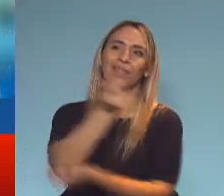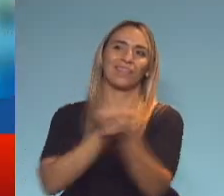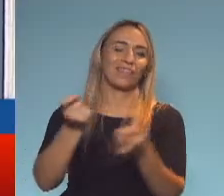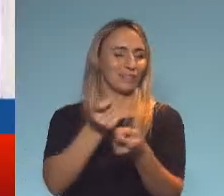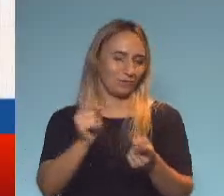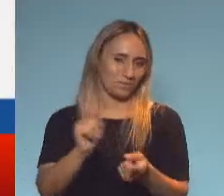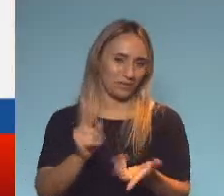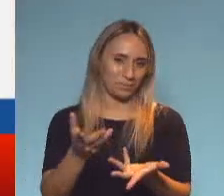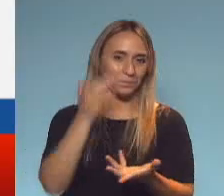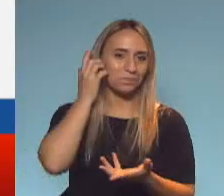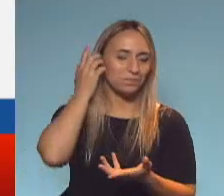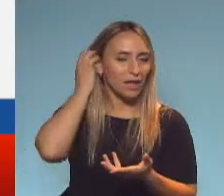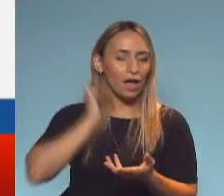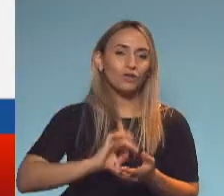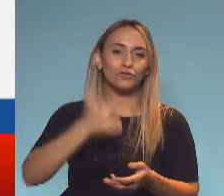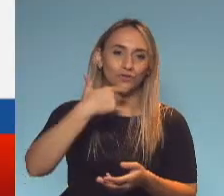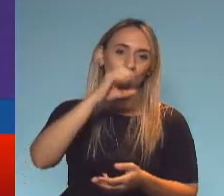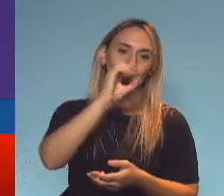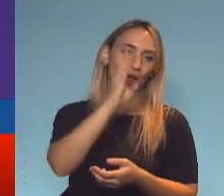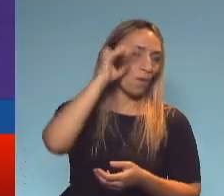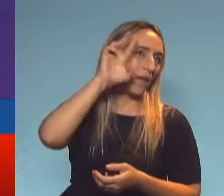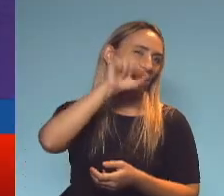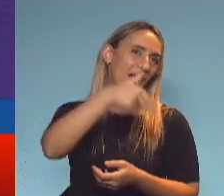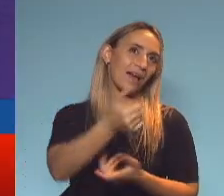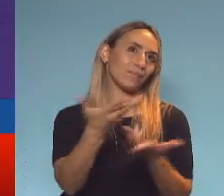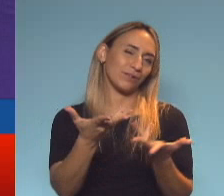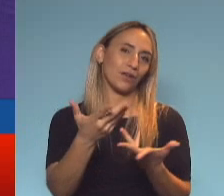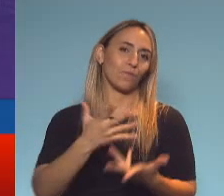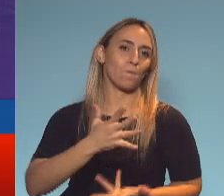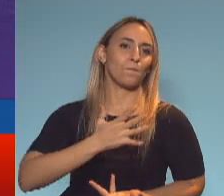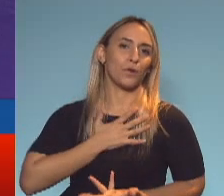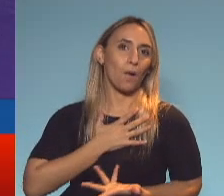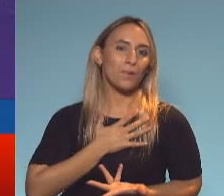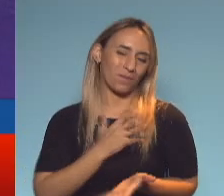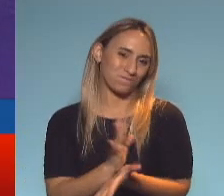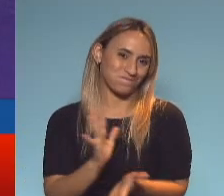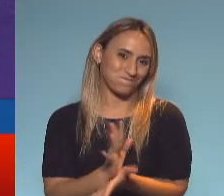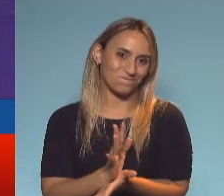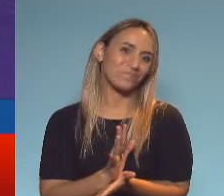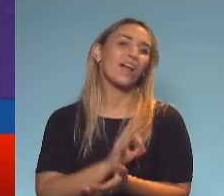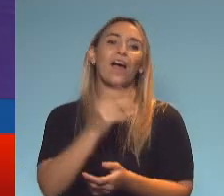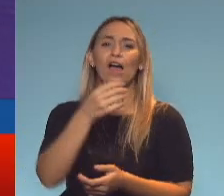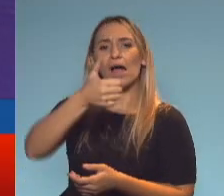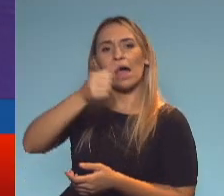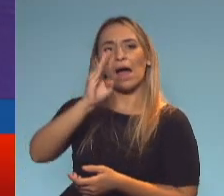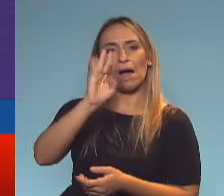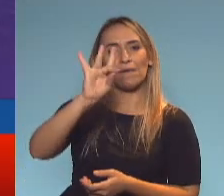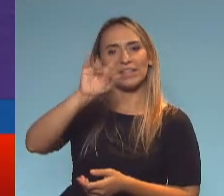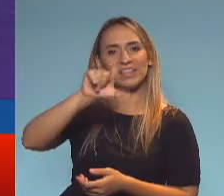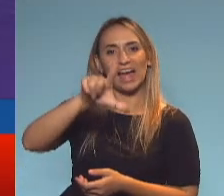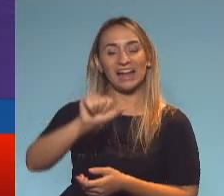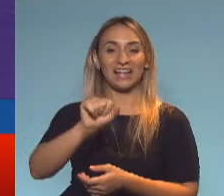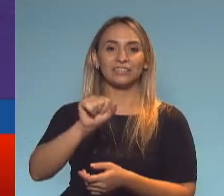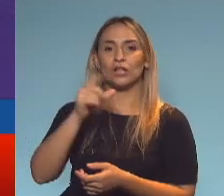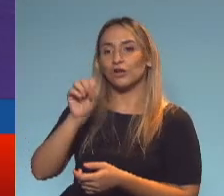más previsible. La Abdala, para los que no están al tanto, es por un poema de José Martí, que es